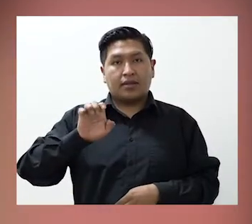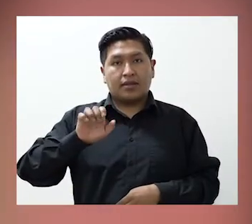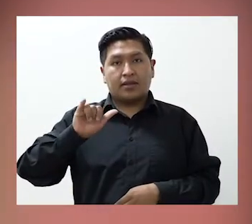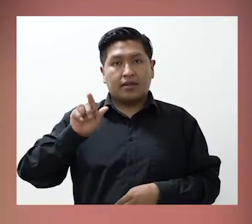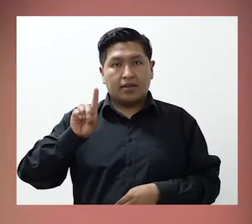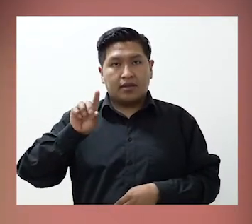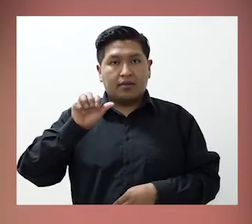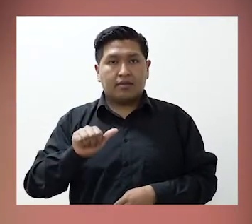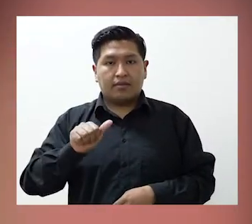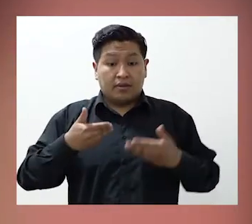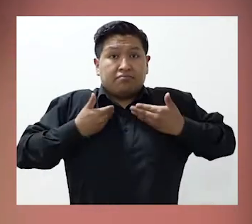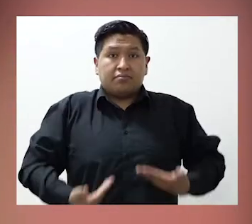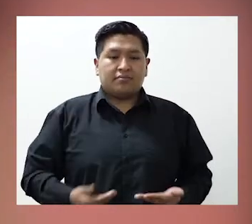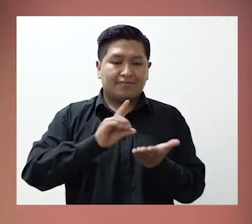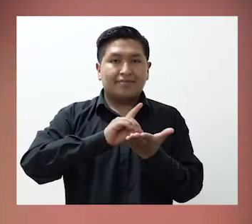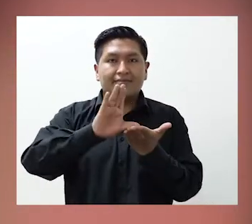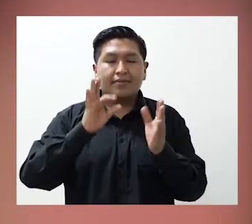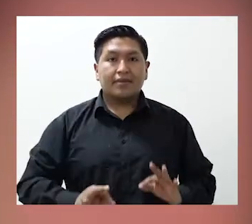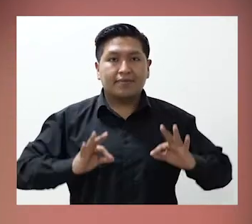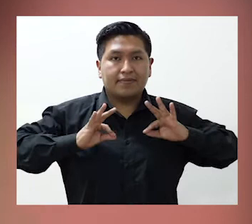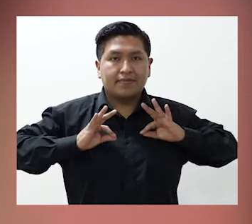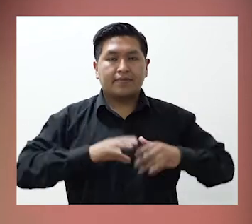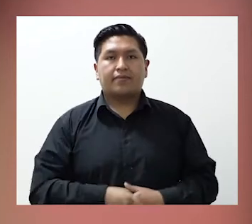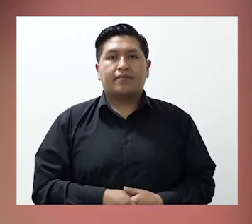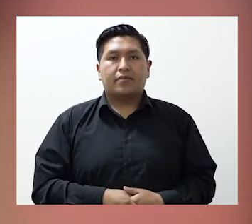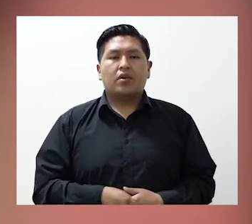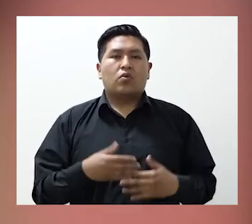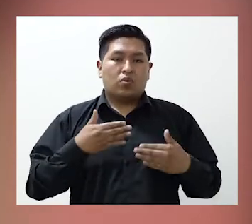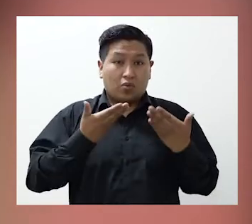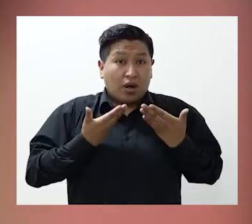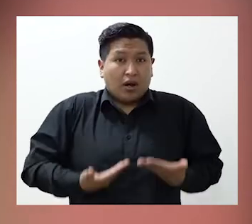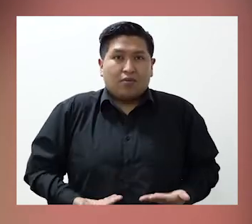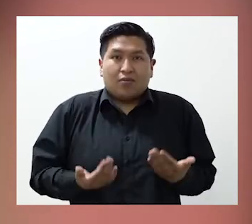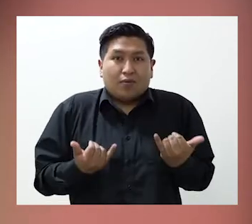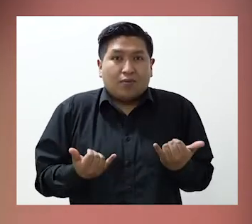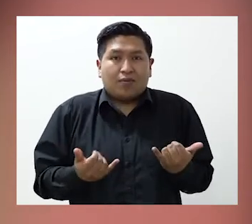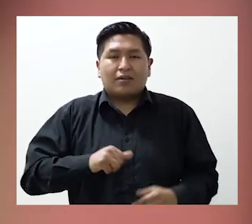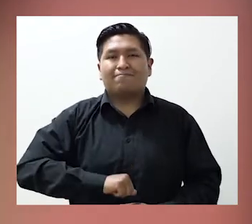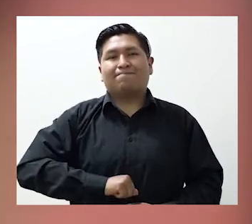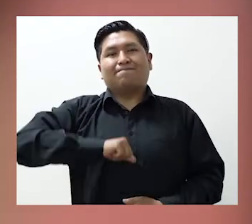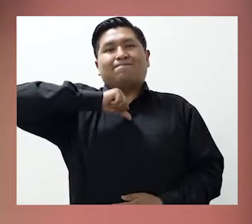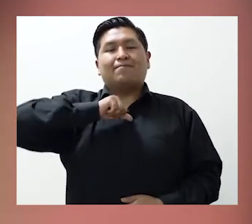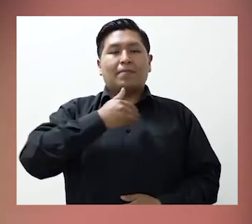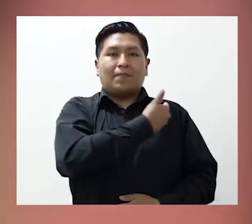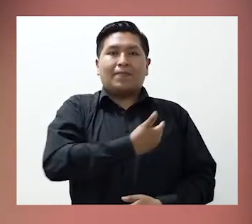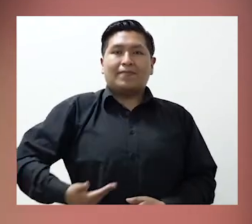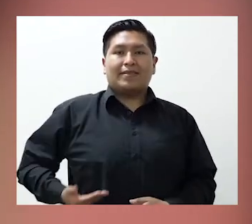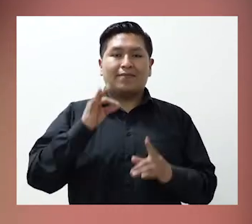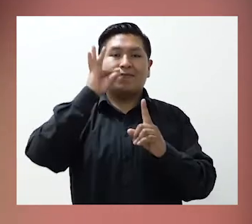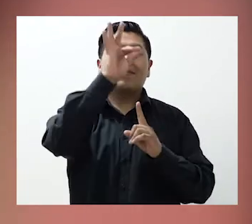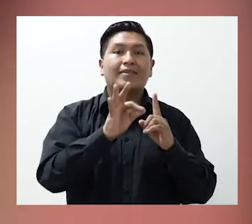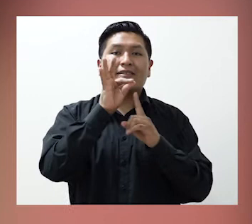amigas. Soy persona con discapacidad física. Actualmente tengo el gran orgullo de ser la presidenta de